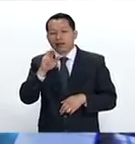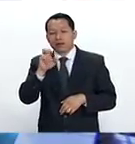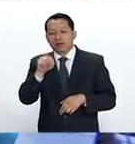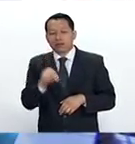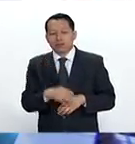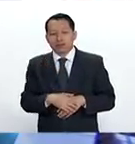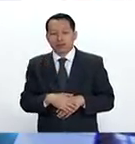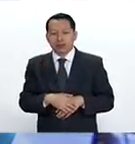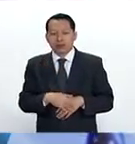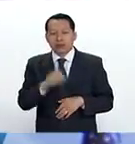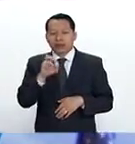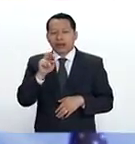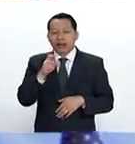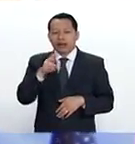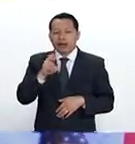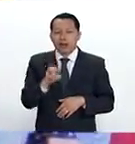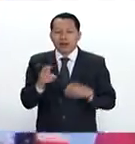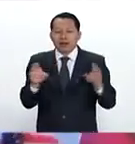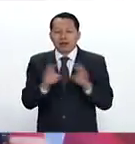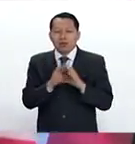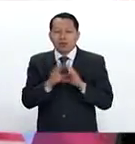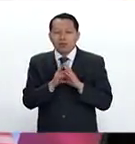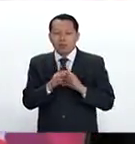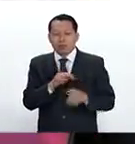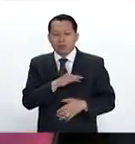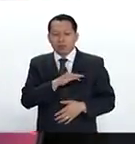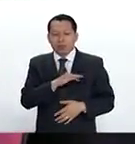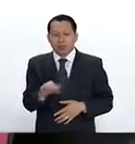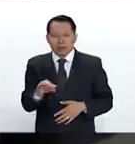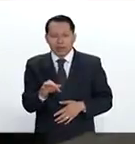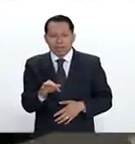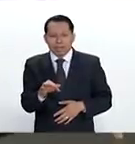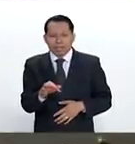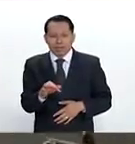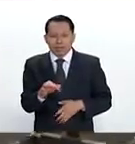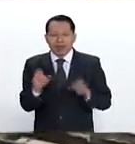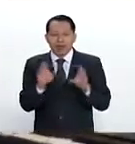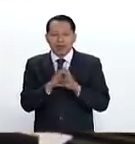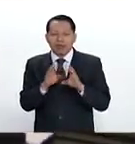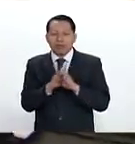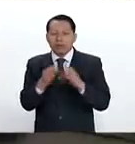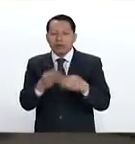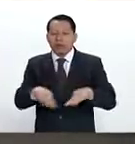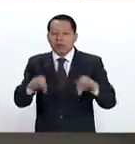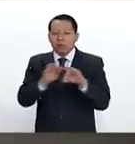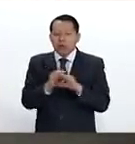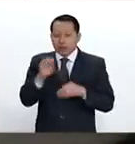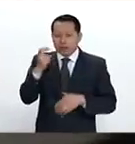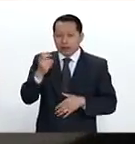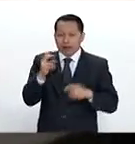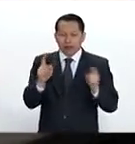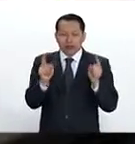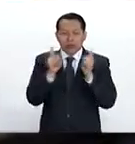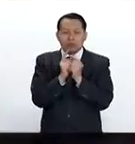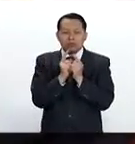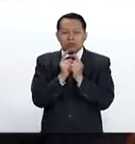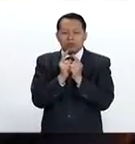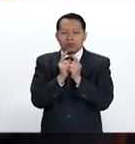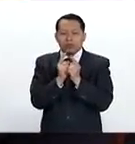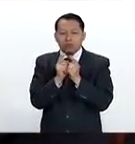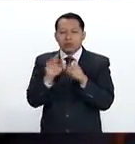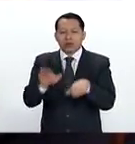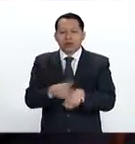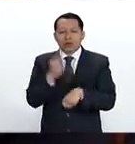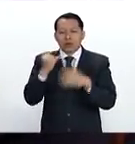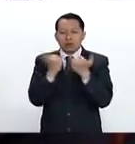Enrique, ¿qué podemos tomar como parte importante de este encuentro a pesar de